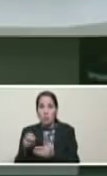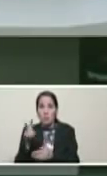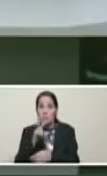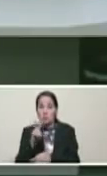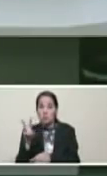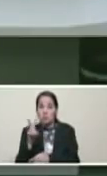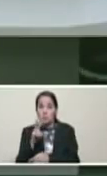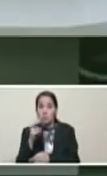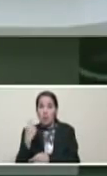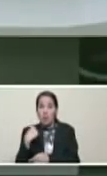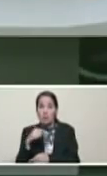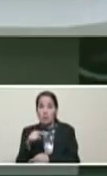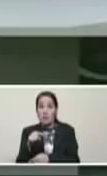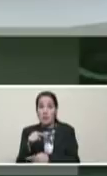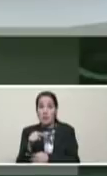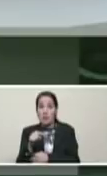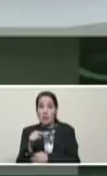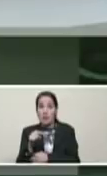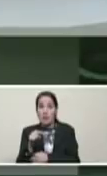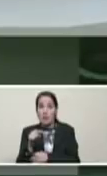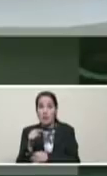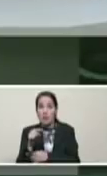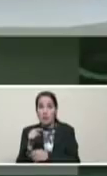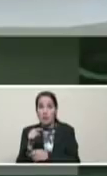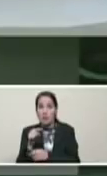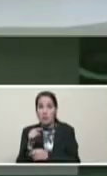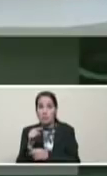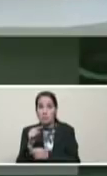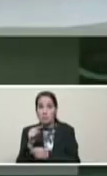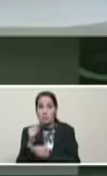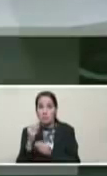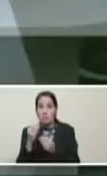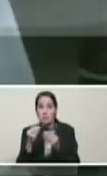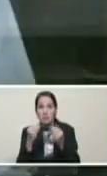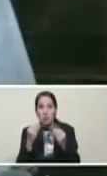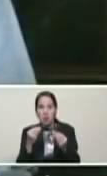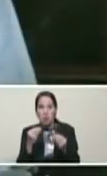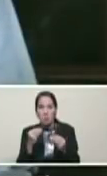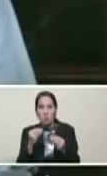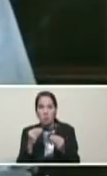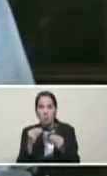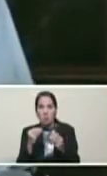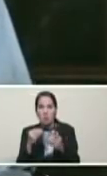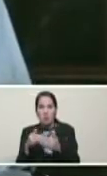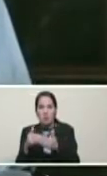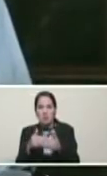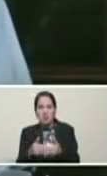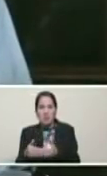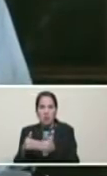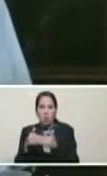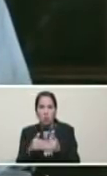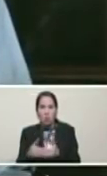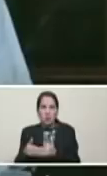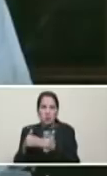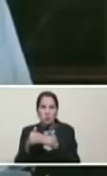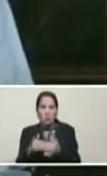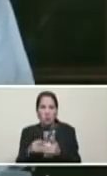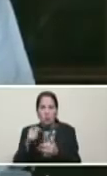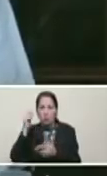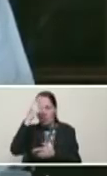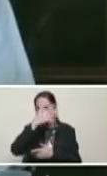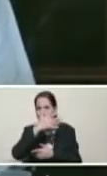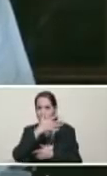llevó la onda en mi mano contra goliat el goliat imperial el goliat trong